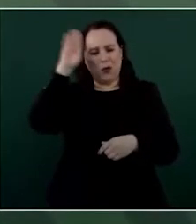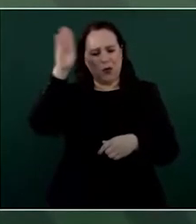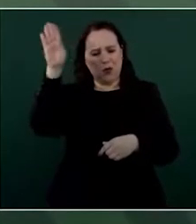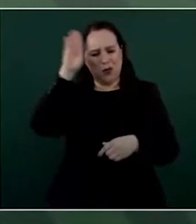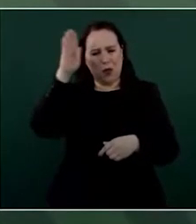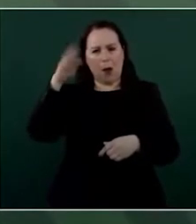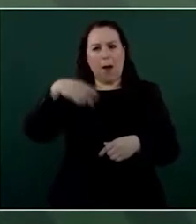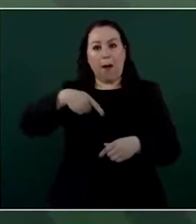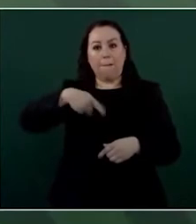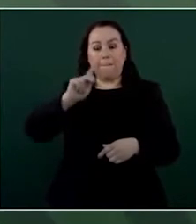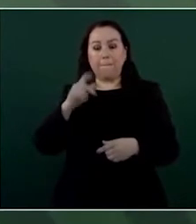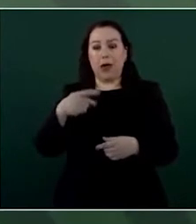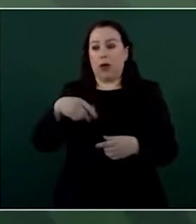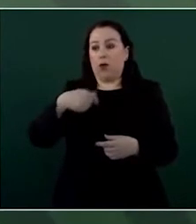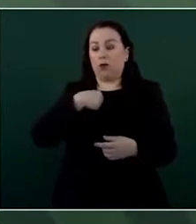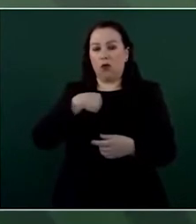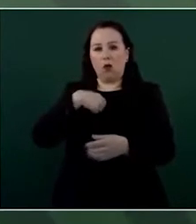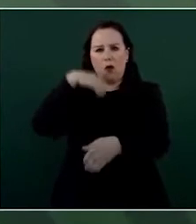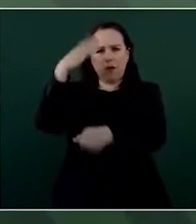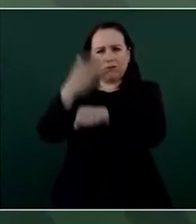represalias para nadie.